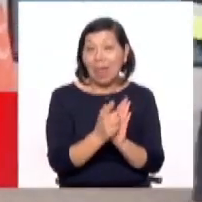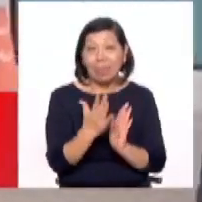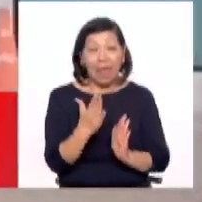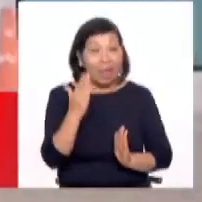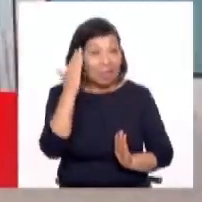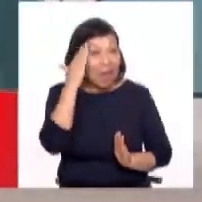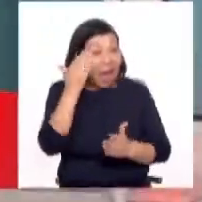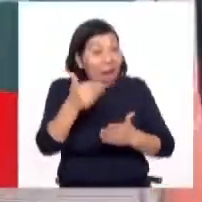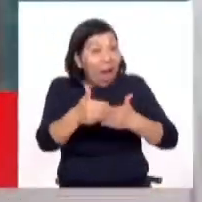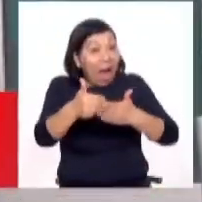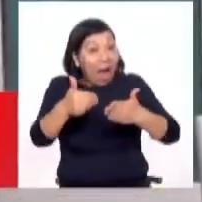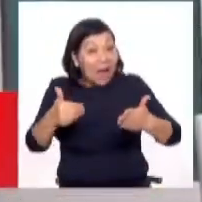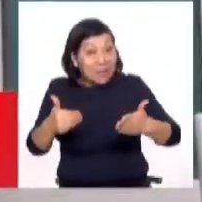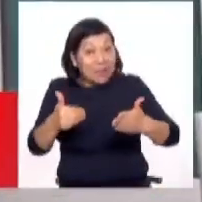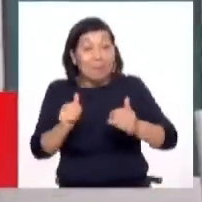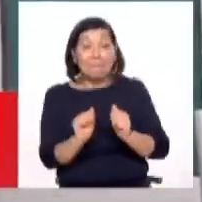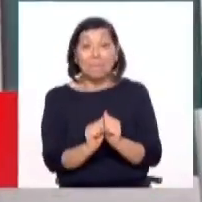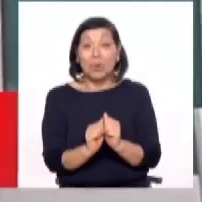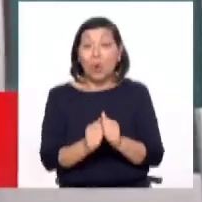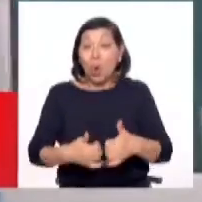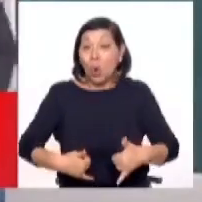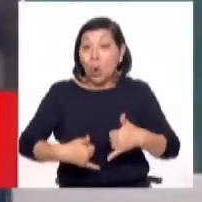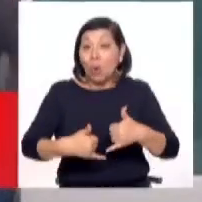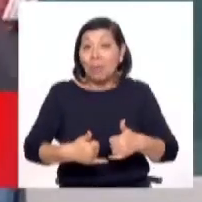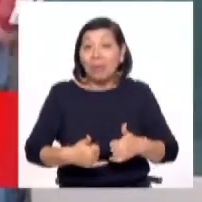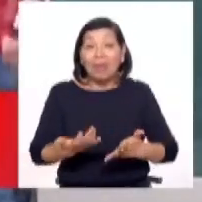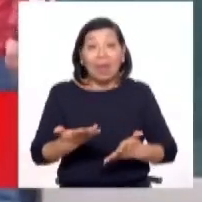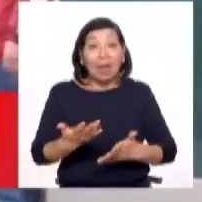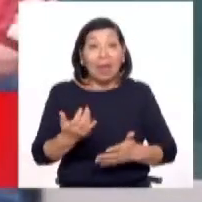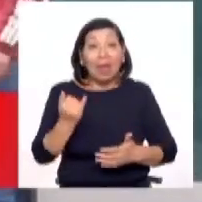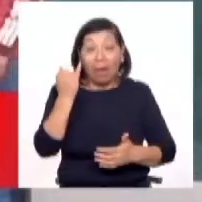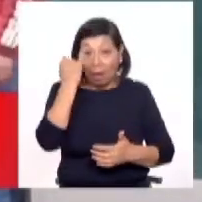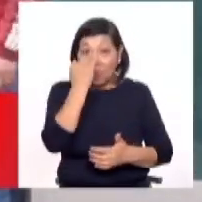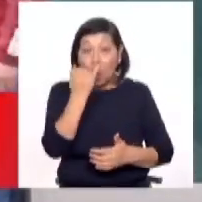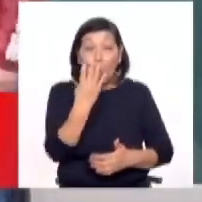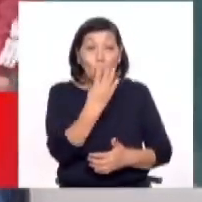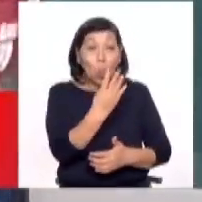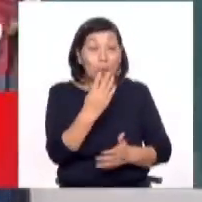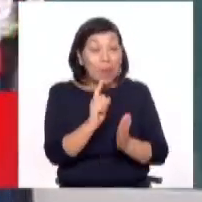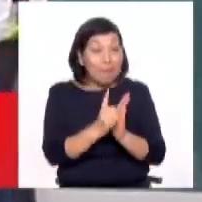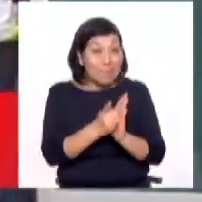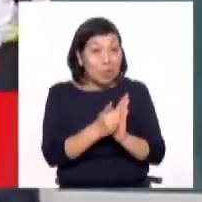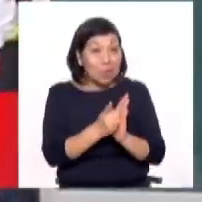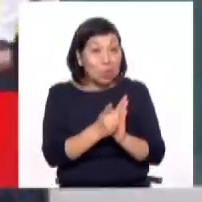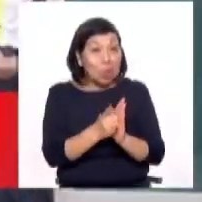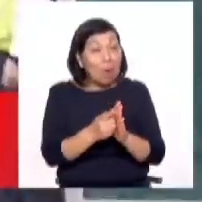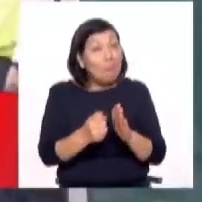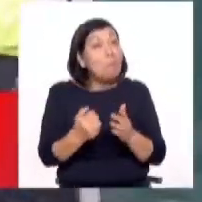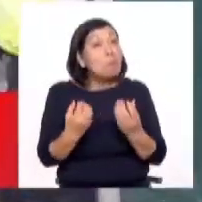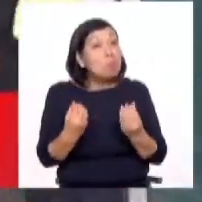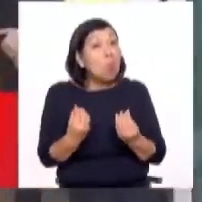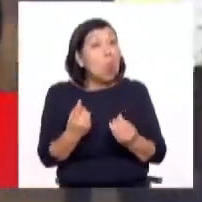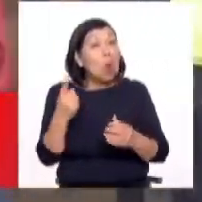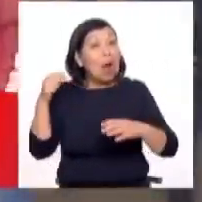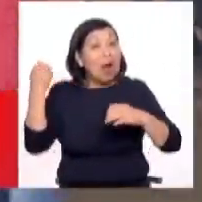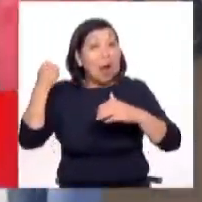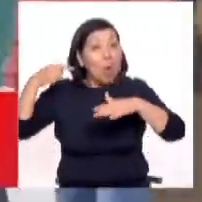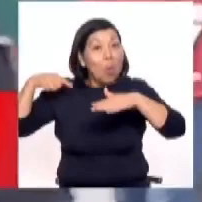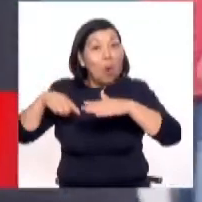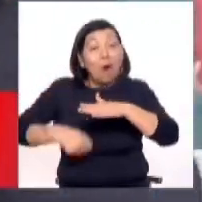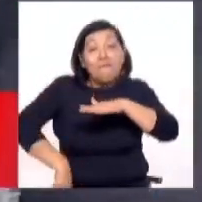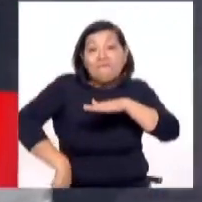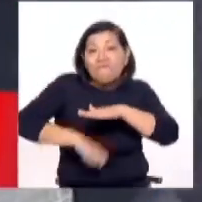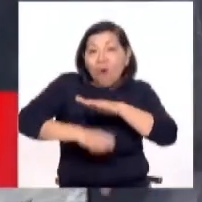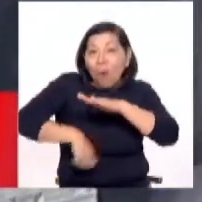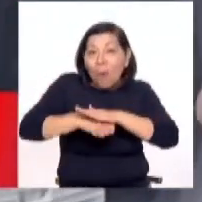días antes tuvo participación por la Copa de Italia. También tuvo 44 minutos de actividad y marcó 1 gol. Esa es